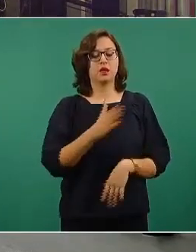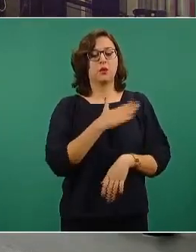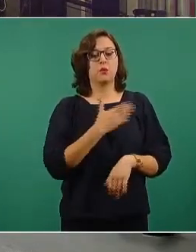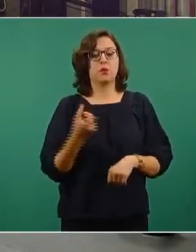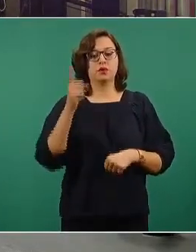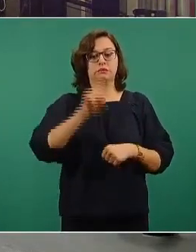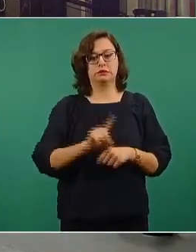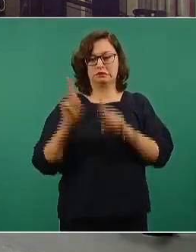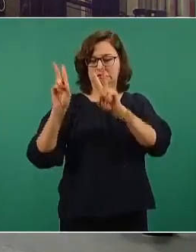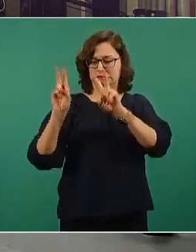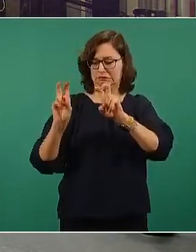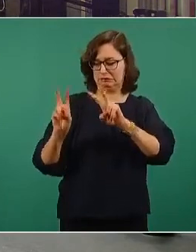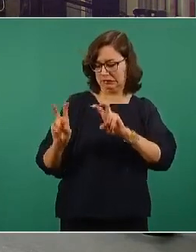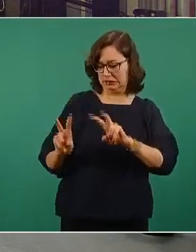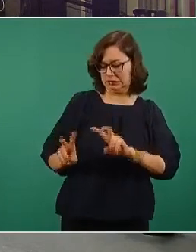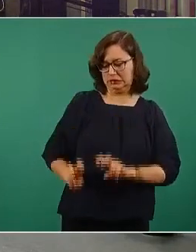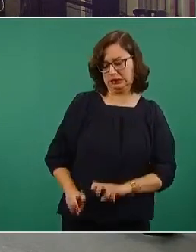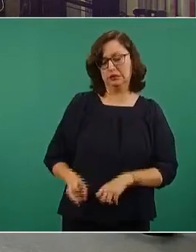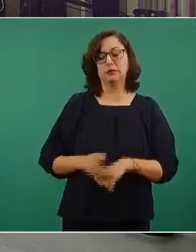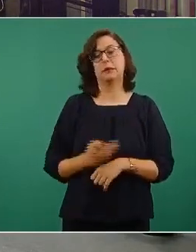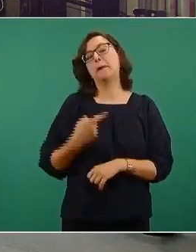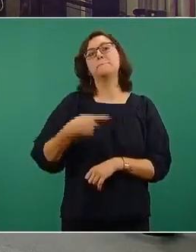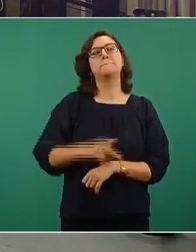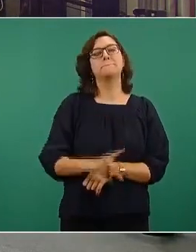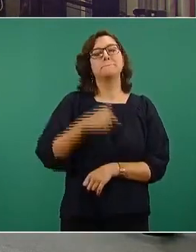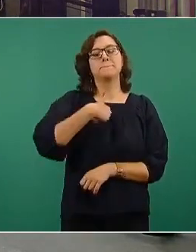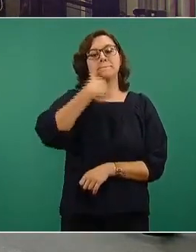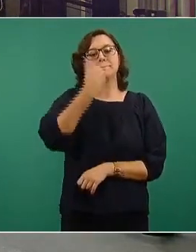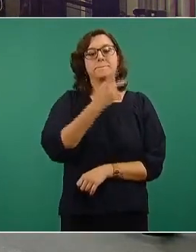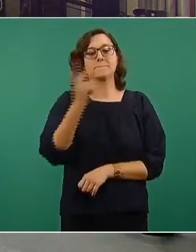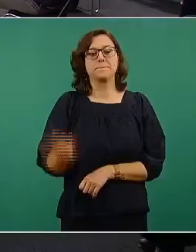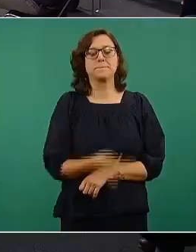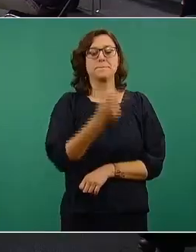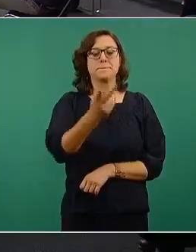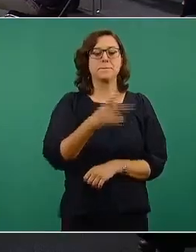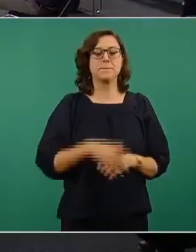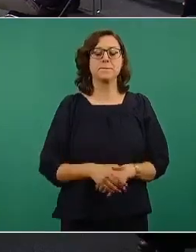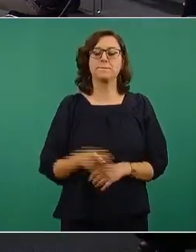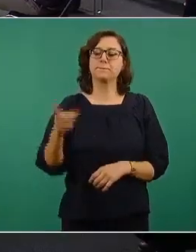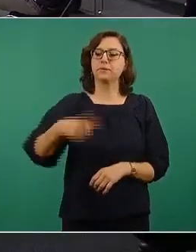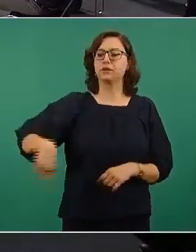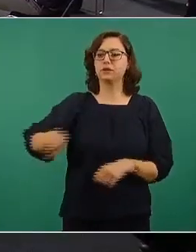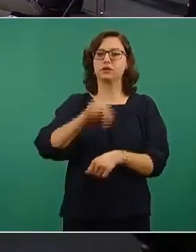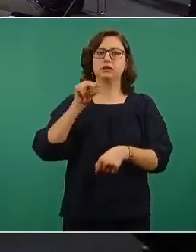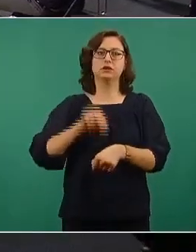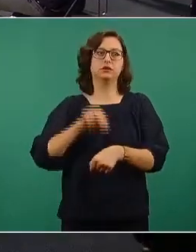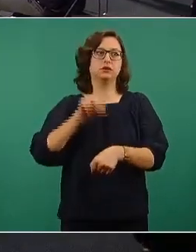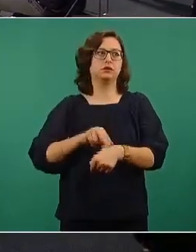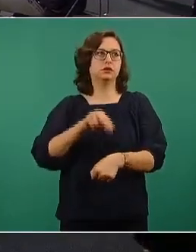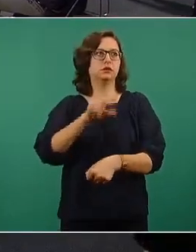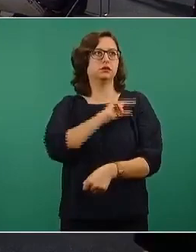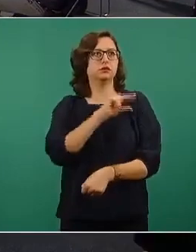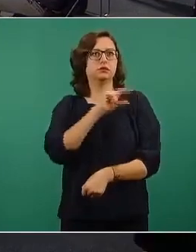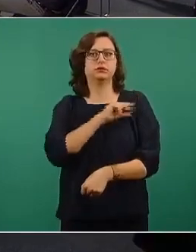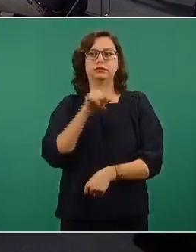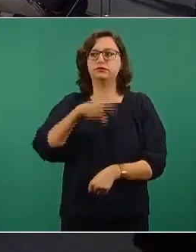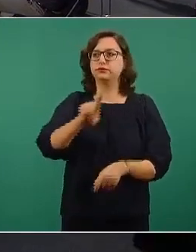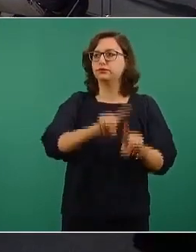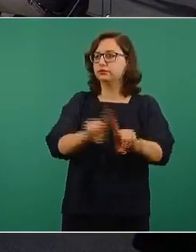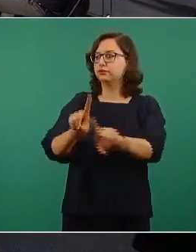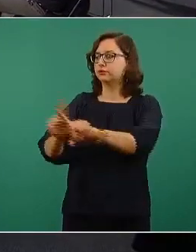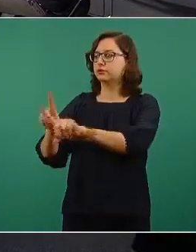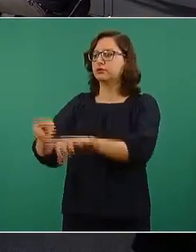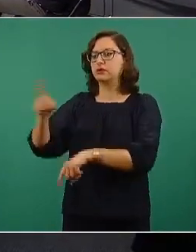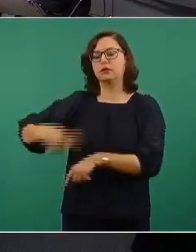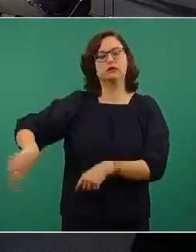hay varios temas, pero me gustaría empezar con el asunto de la vacunación a los médicos privados. Hay varias asociaciones de médicos privados